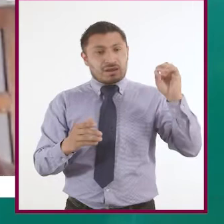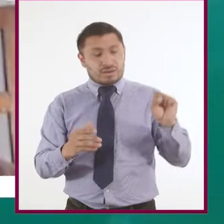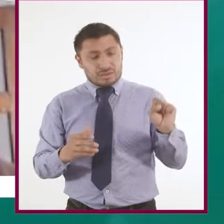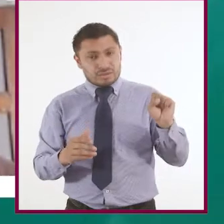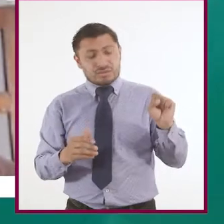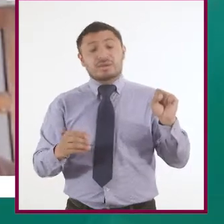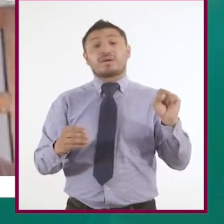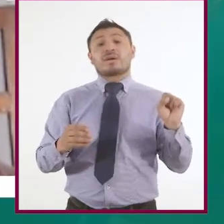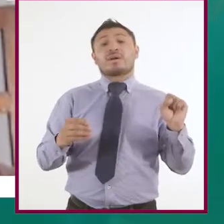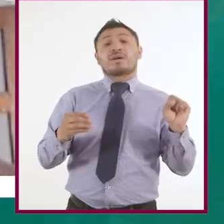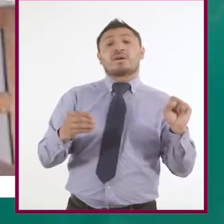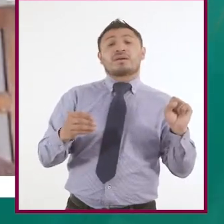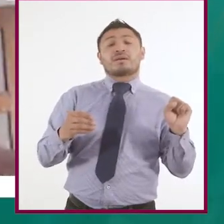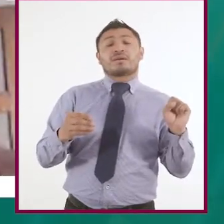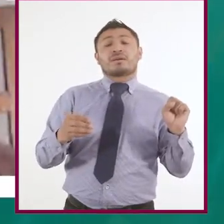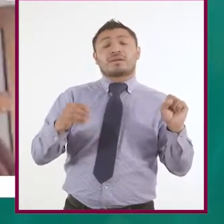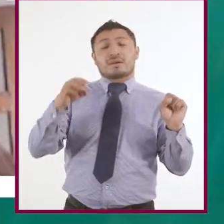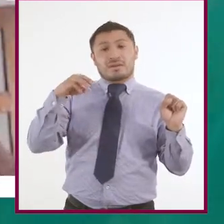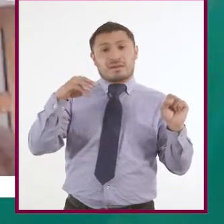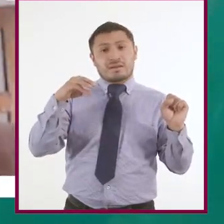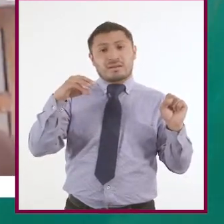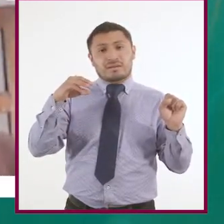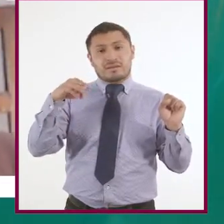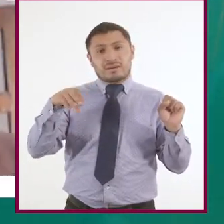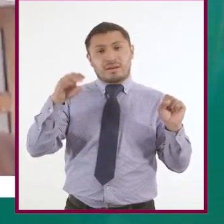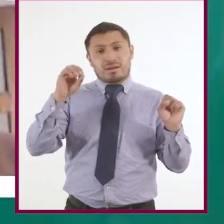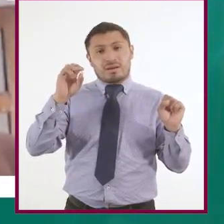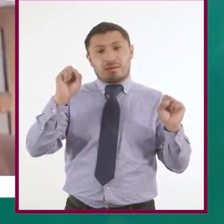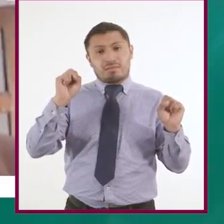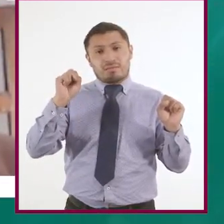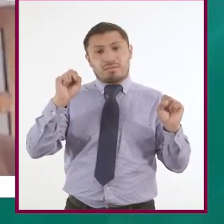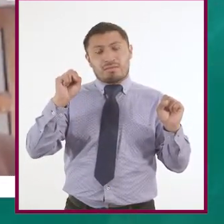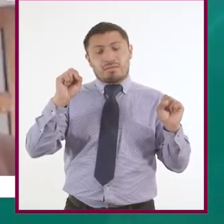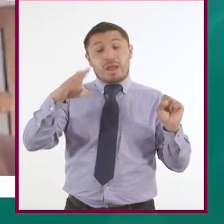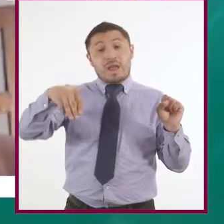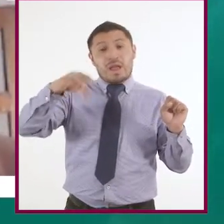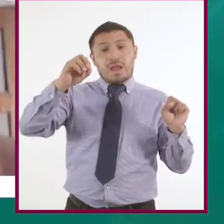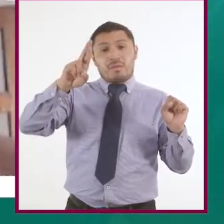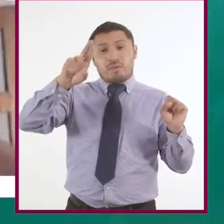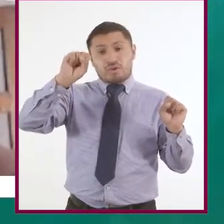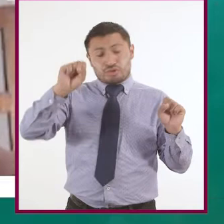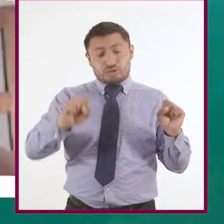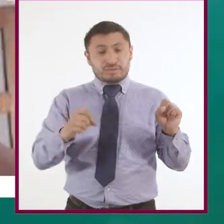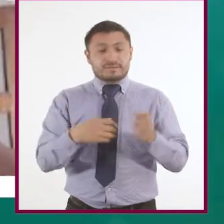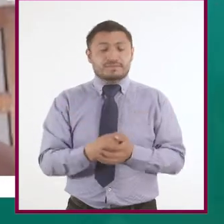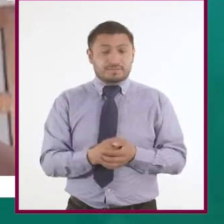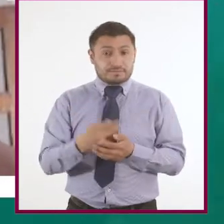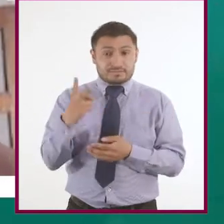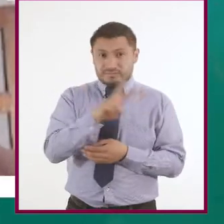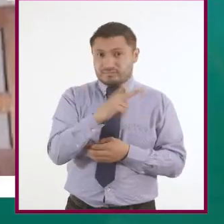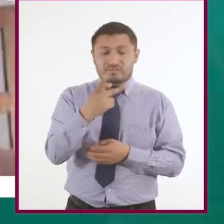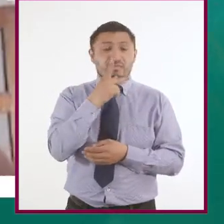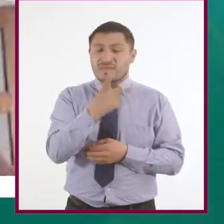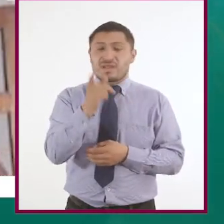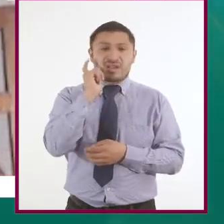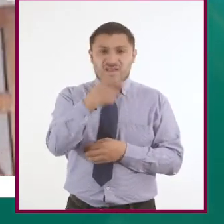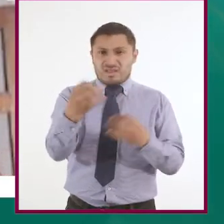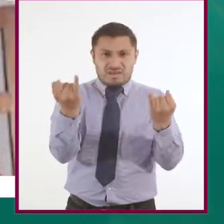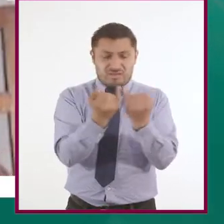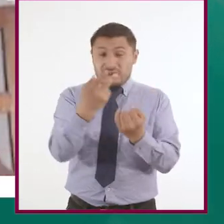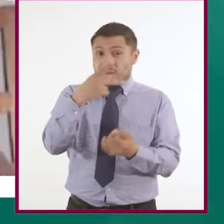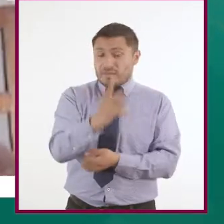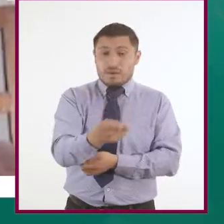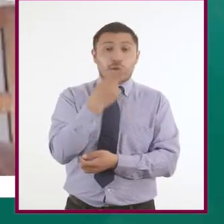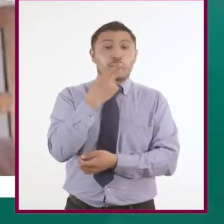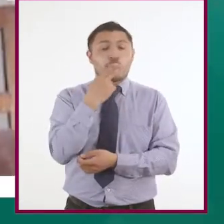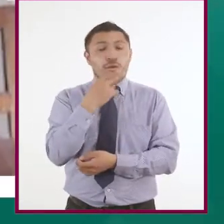mors, y la moral viene de mors moris, que es del latín. Las dos significan lo mismo, pero en el